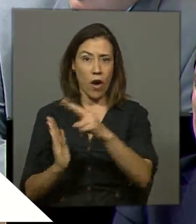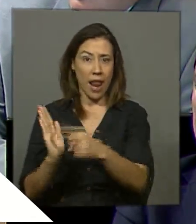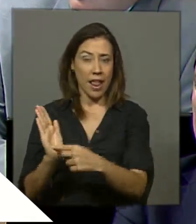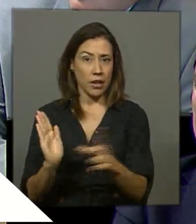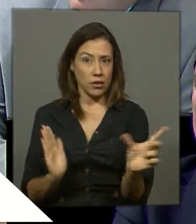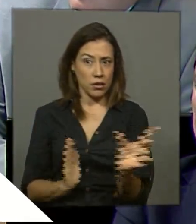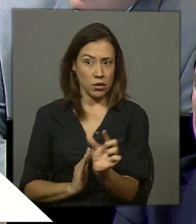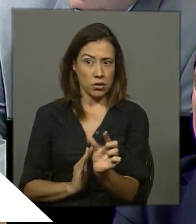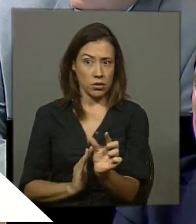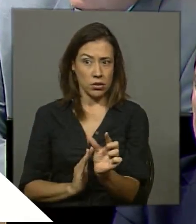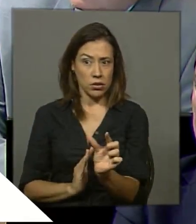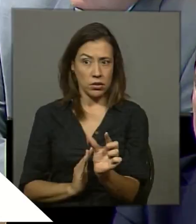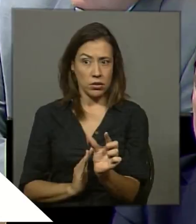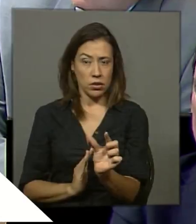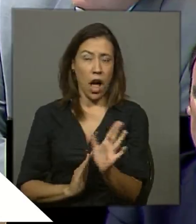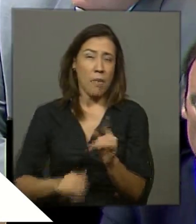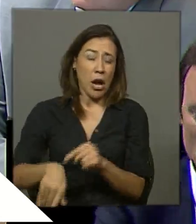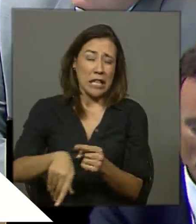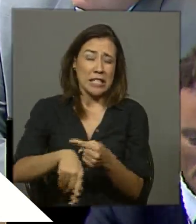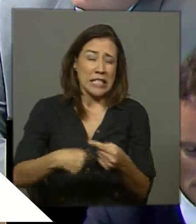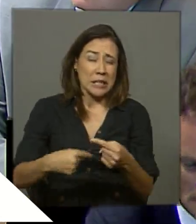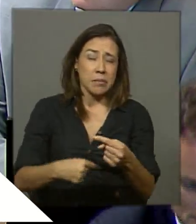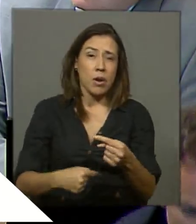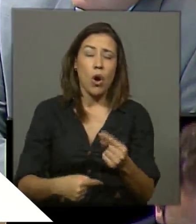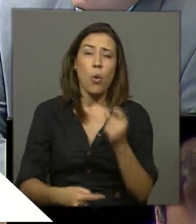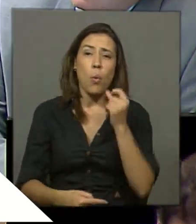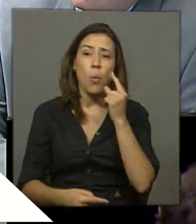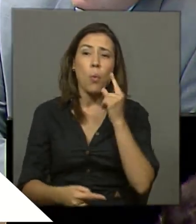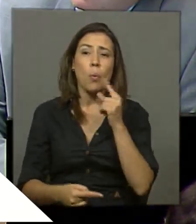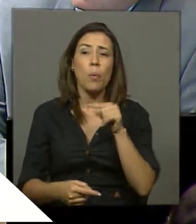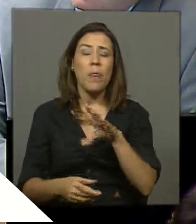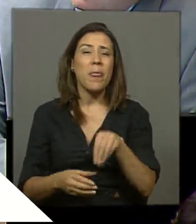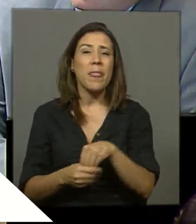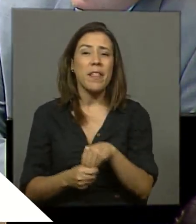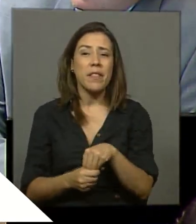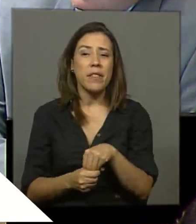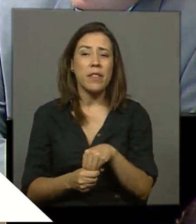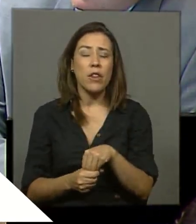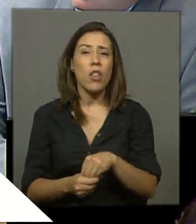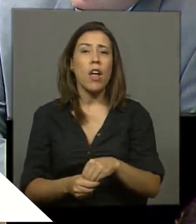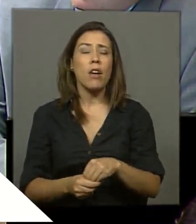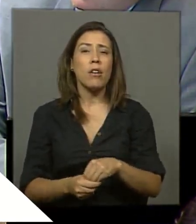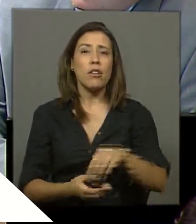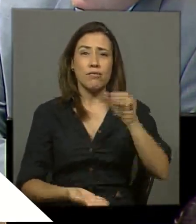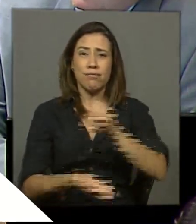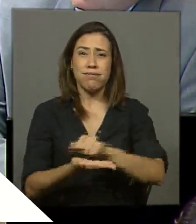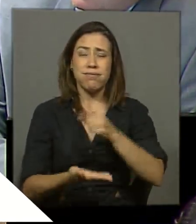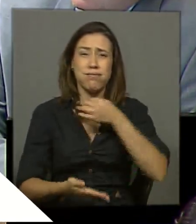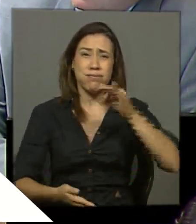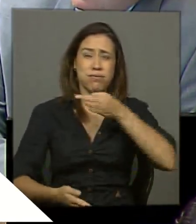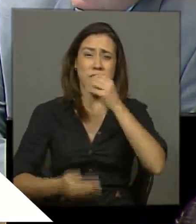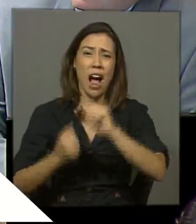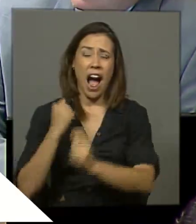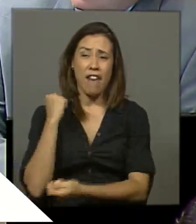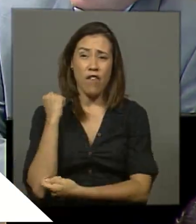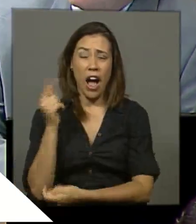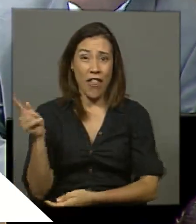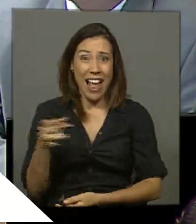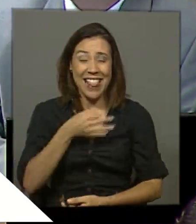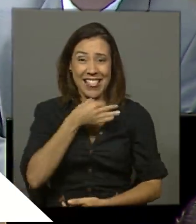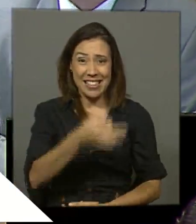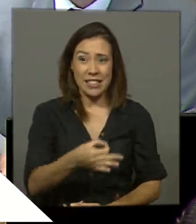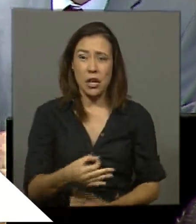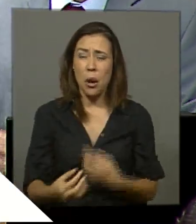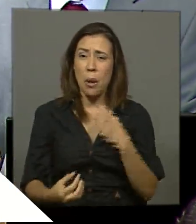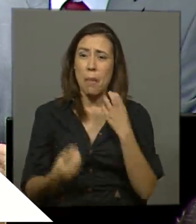y quizás me paso algunos segundos presidente cuál fue parte del alegato del abogado el abogado dice